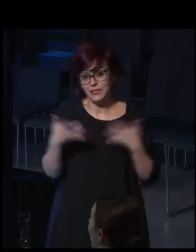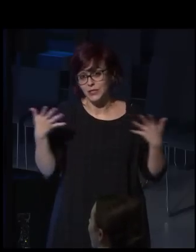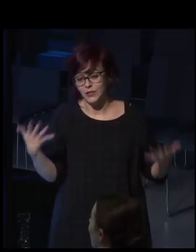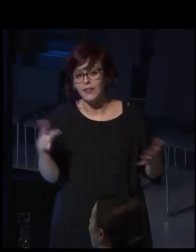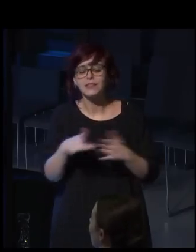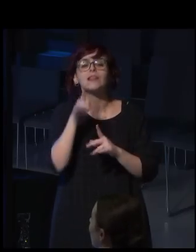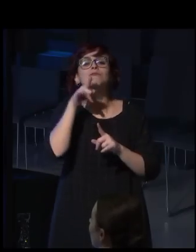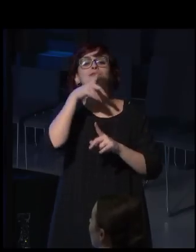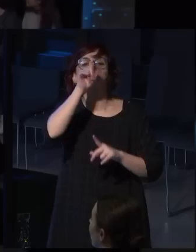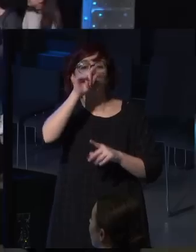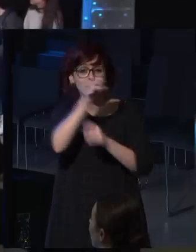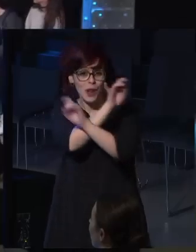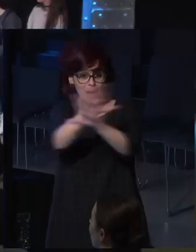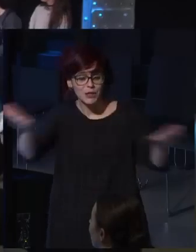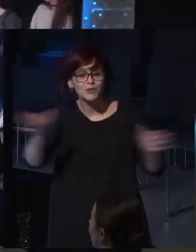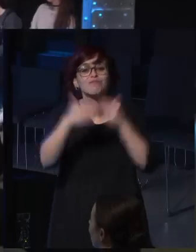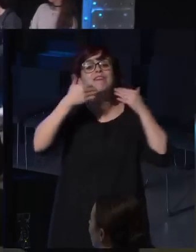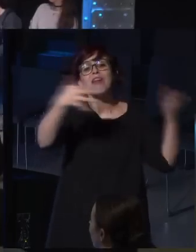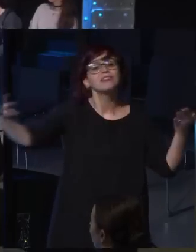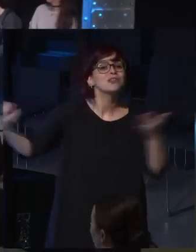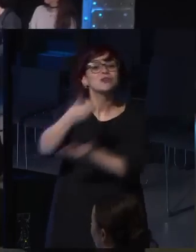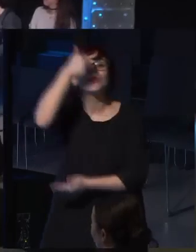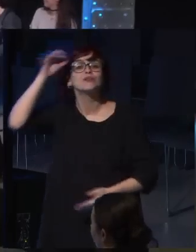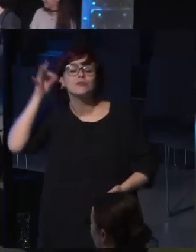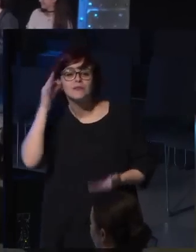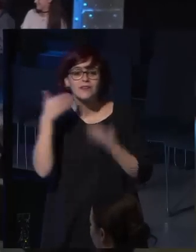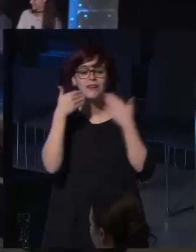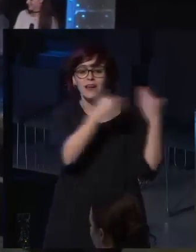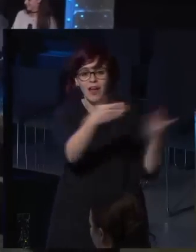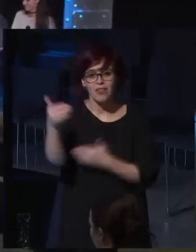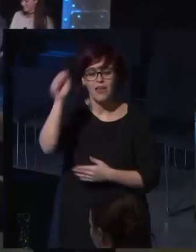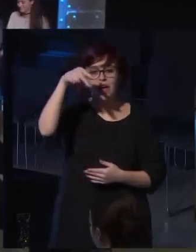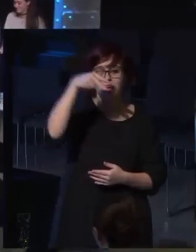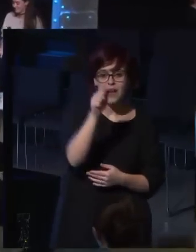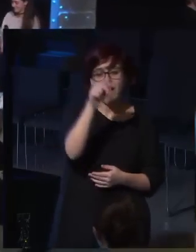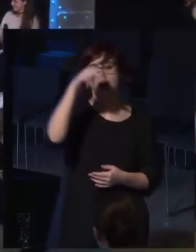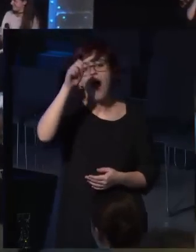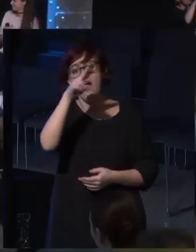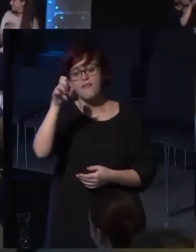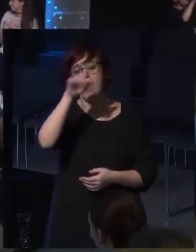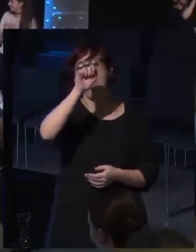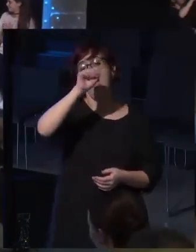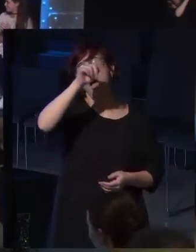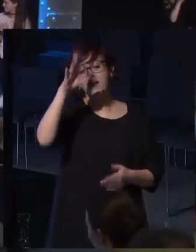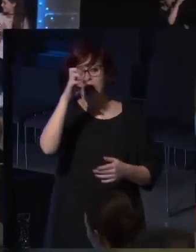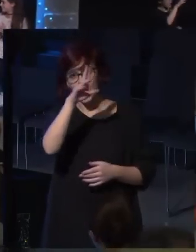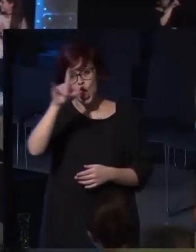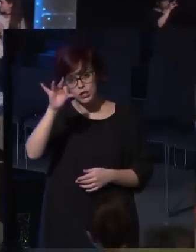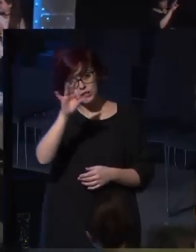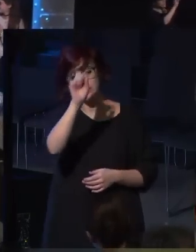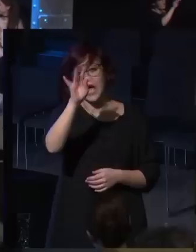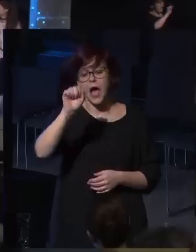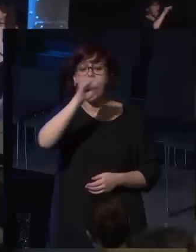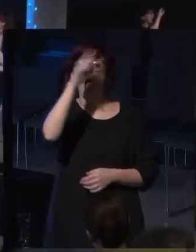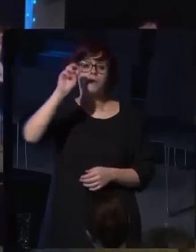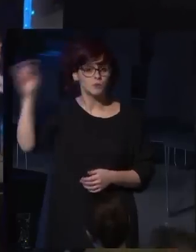Ahora lo paso por Twitter. Muchísimas gracias a todas y a todos. Gracias a Ana, a Ade, a Carlota, a Enrique Revistadón, a Jorchi